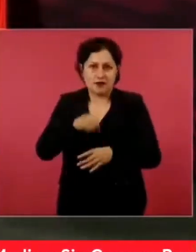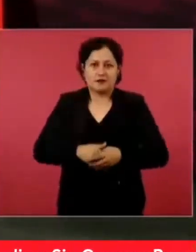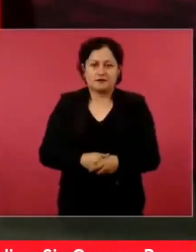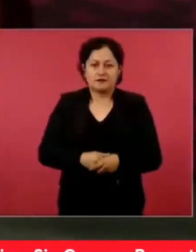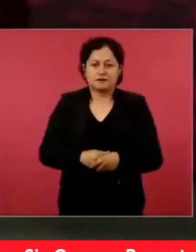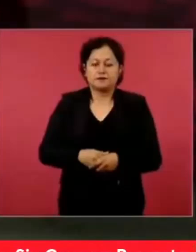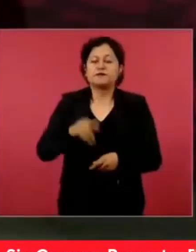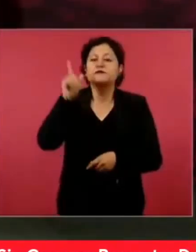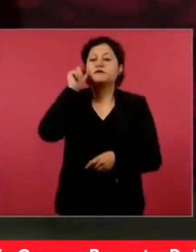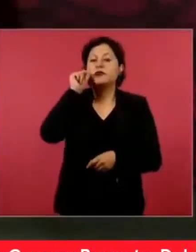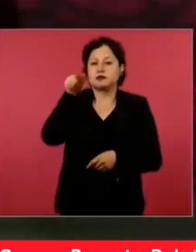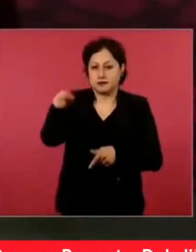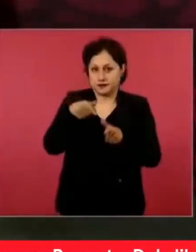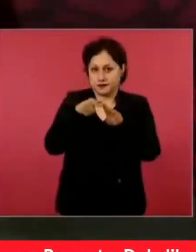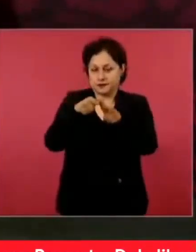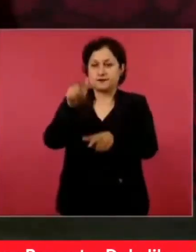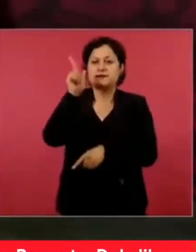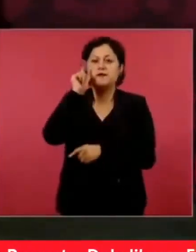Mañana terminas.